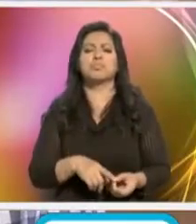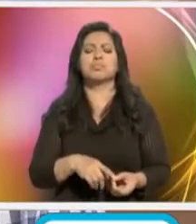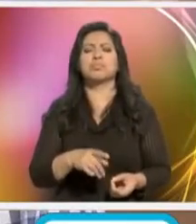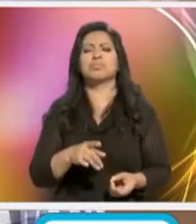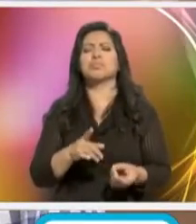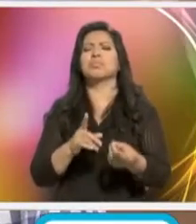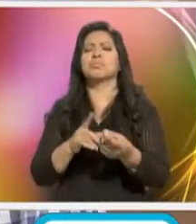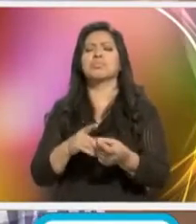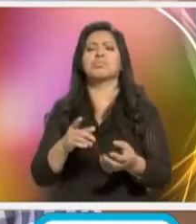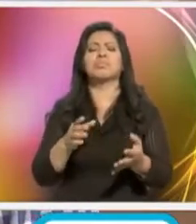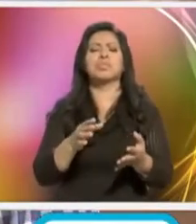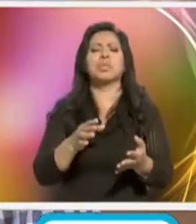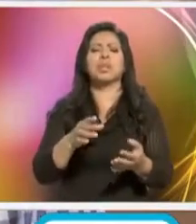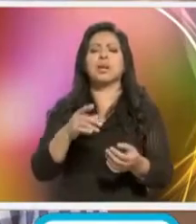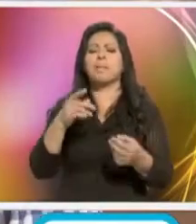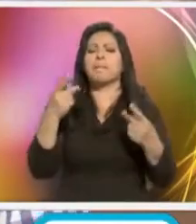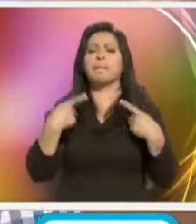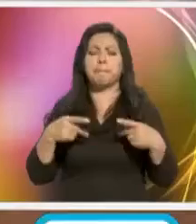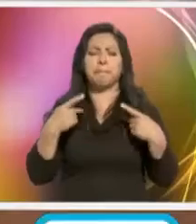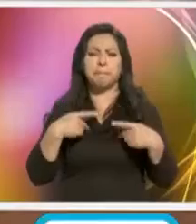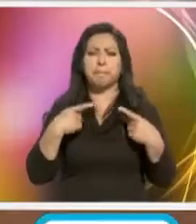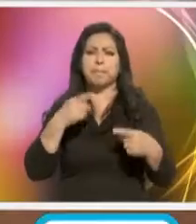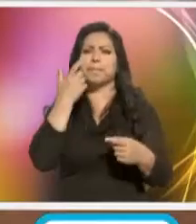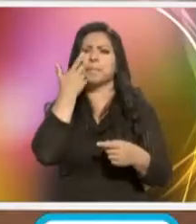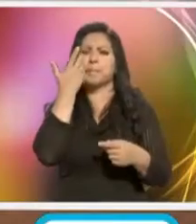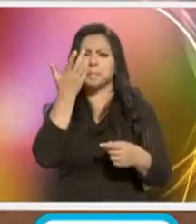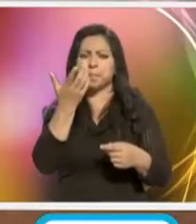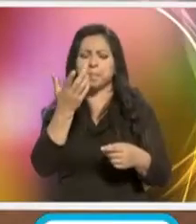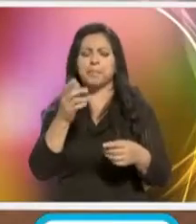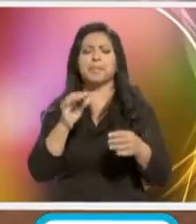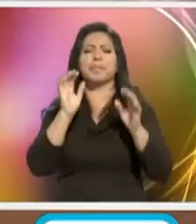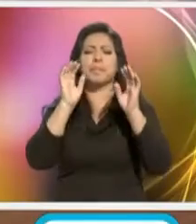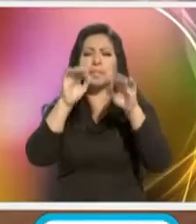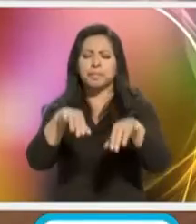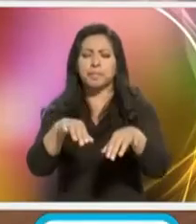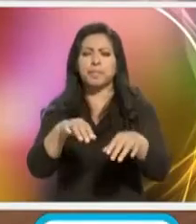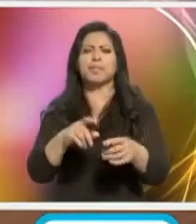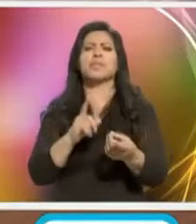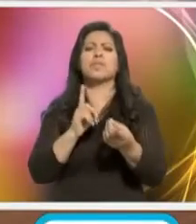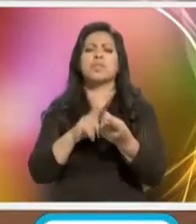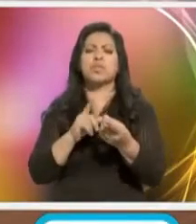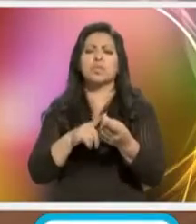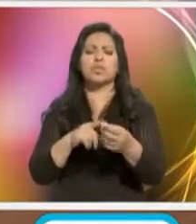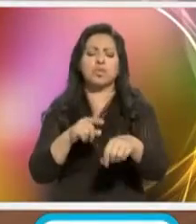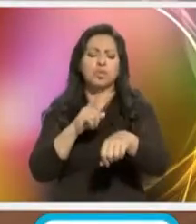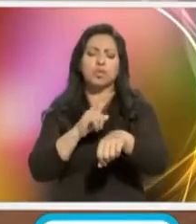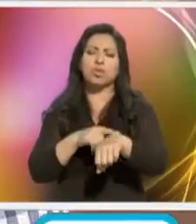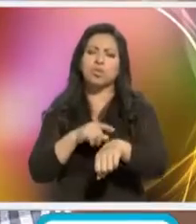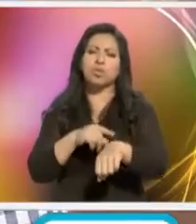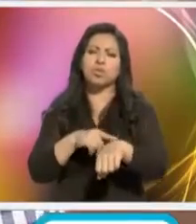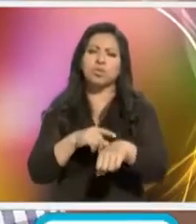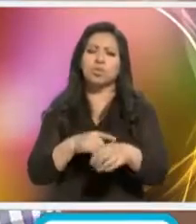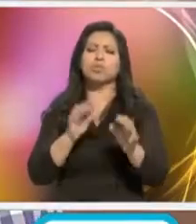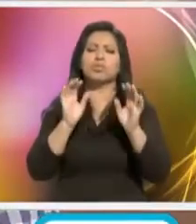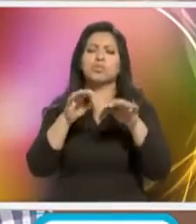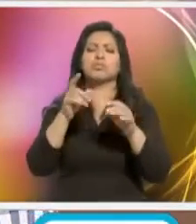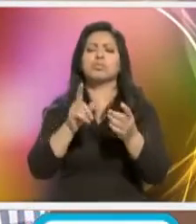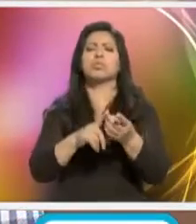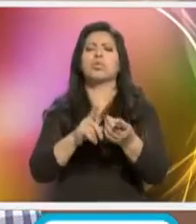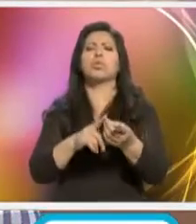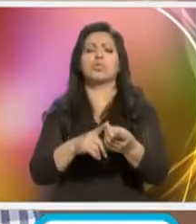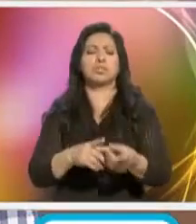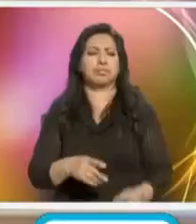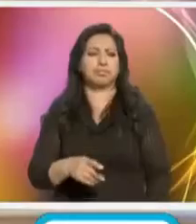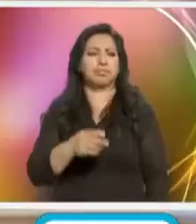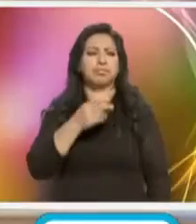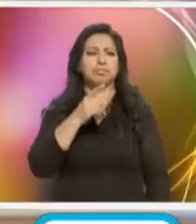dónde podemos los capitalinos checar bien las agendas, los horarios, con quién ir para inscribirnos y arrancar con estos